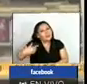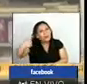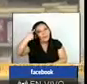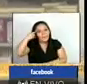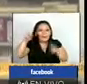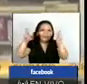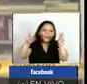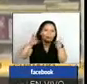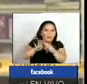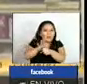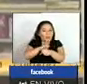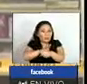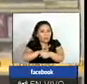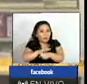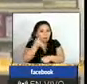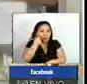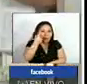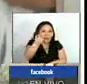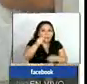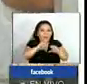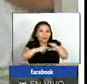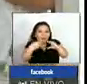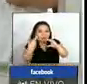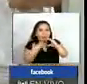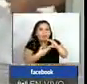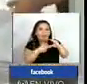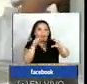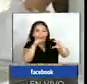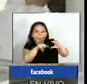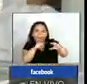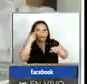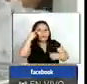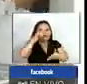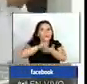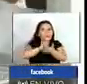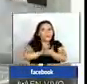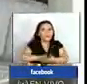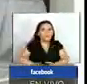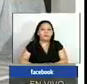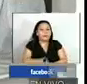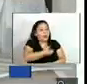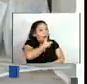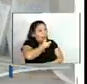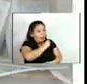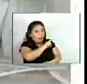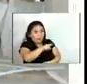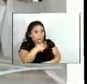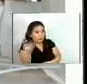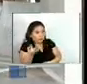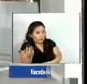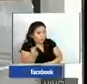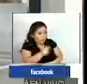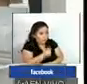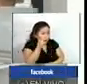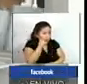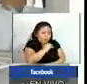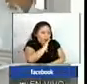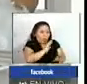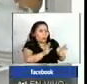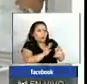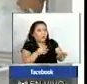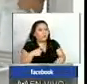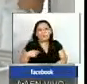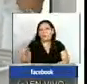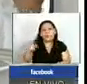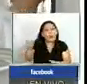del virus, lo que sale en las redes sociales. Por lo que sale en ibuprofeno. Pero no necesariamente viene la gente enferma, sino que solo para... Solo